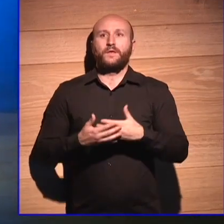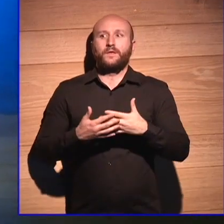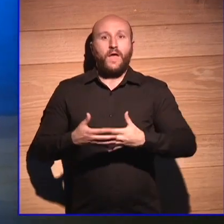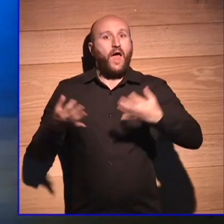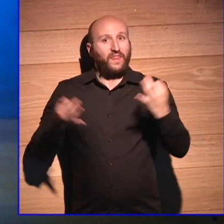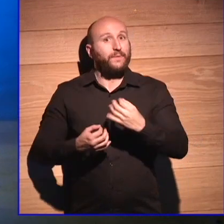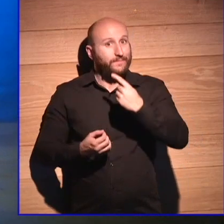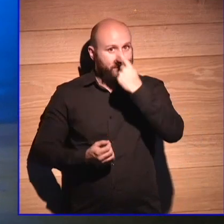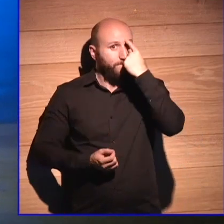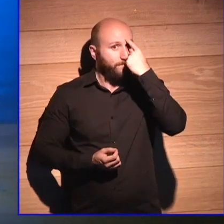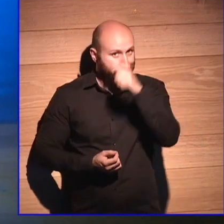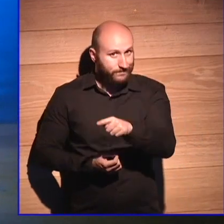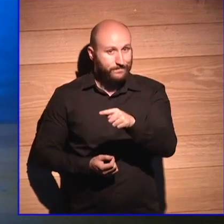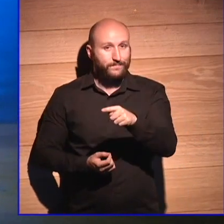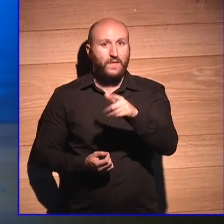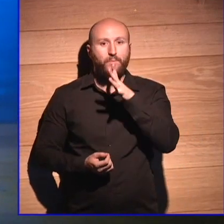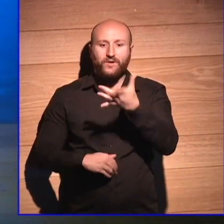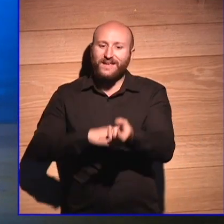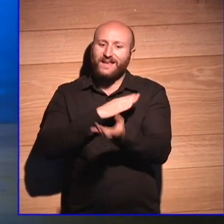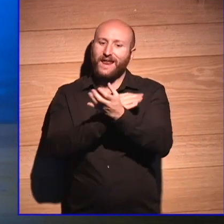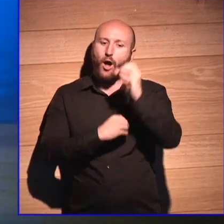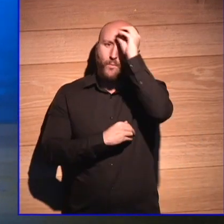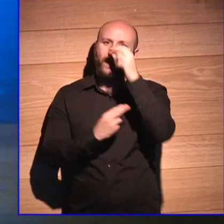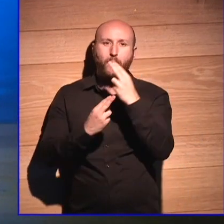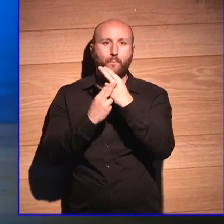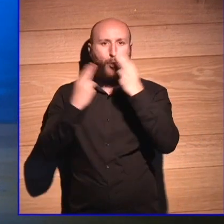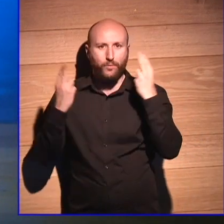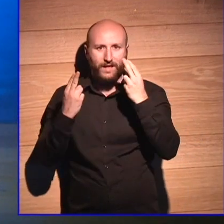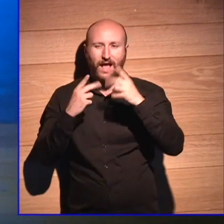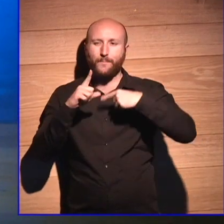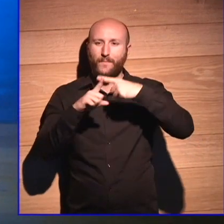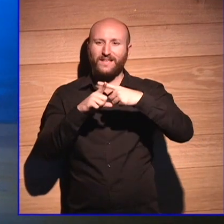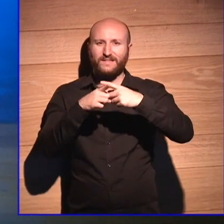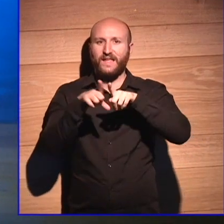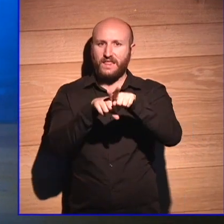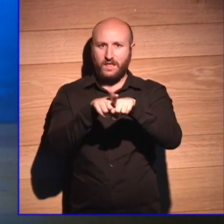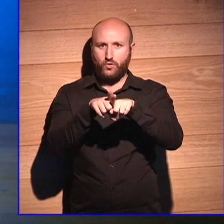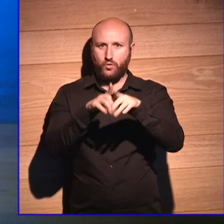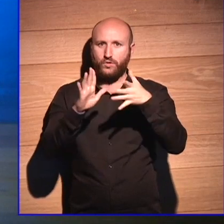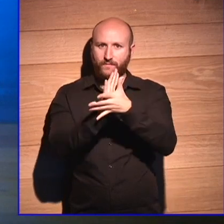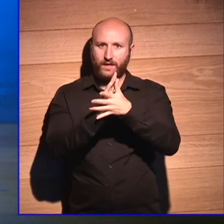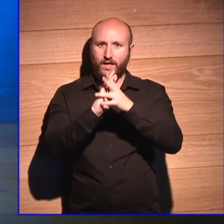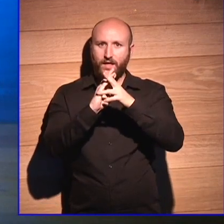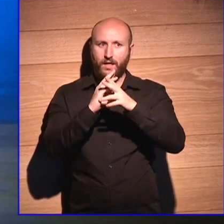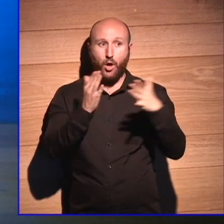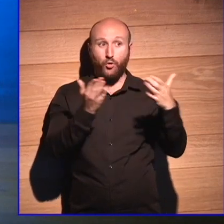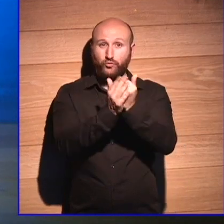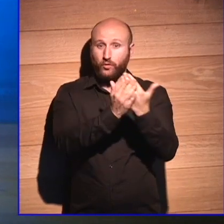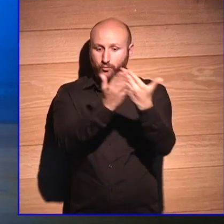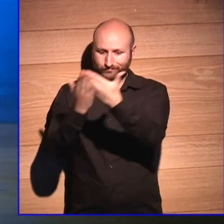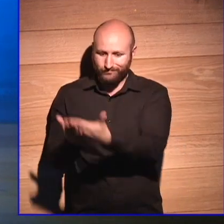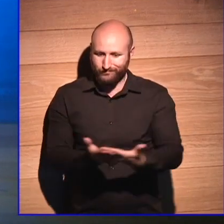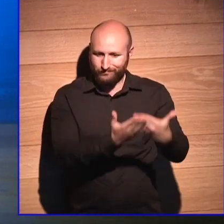eso crear opinión pública y sentido crítico, es decir, que nos miremos todo esto desde